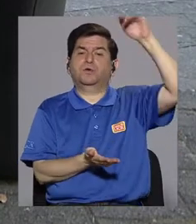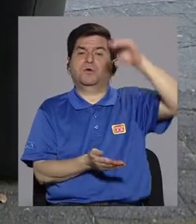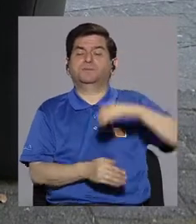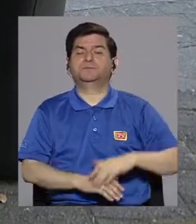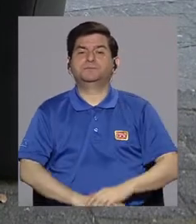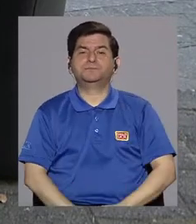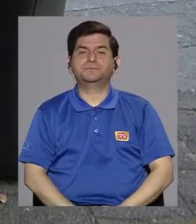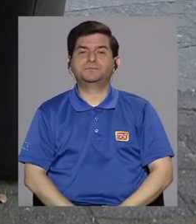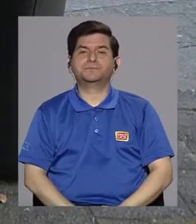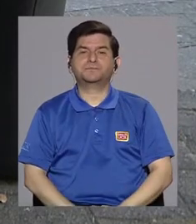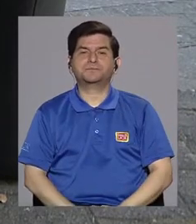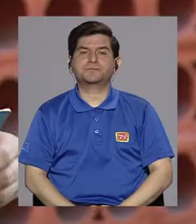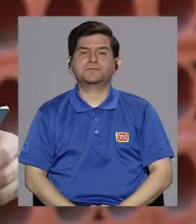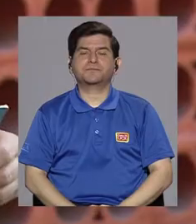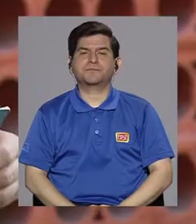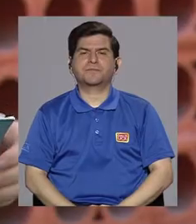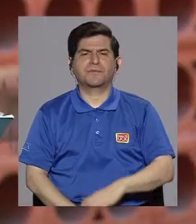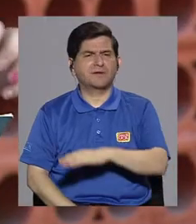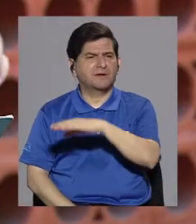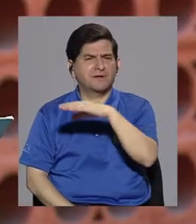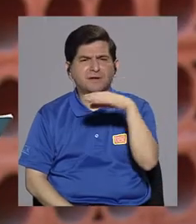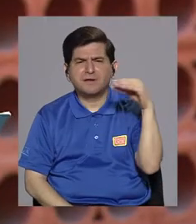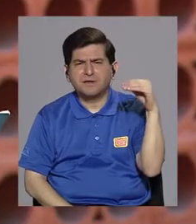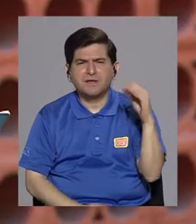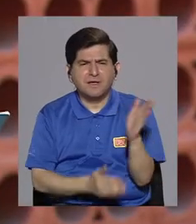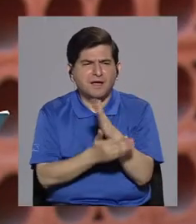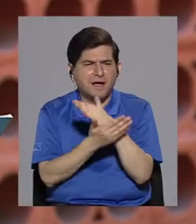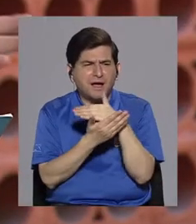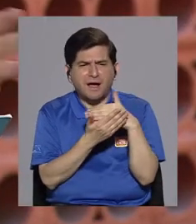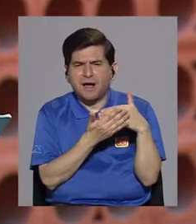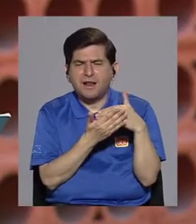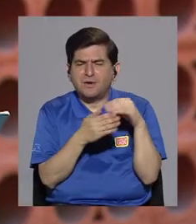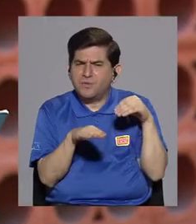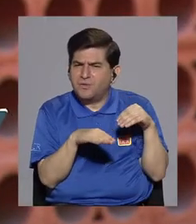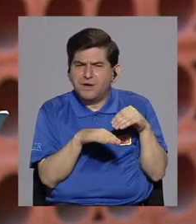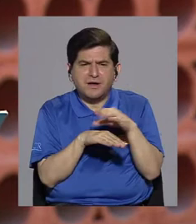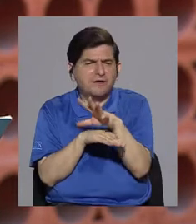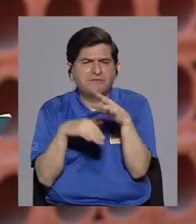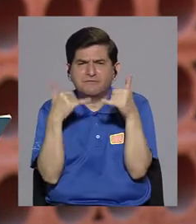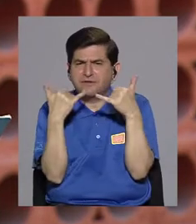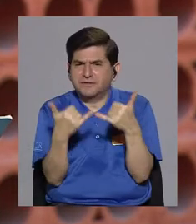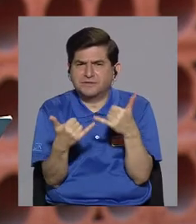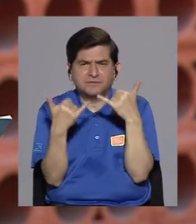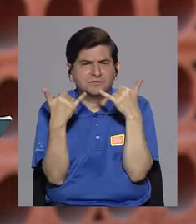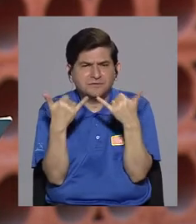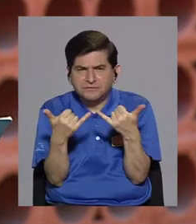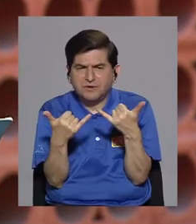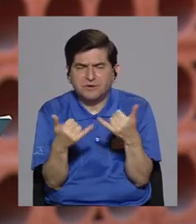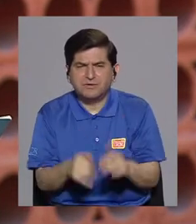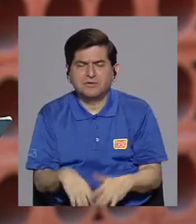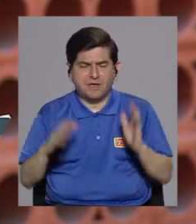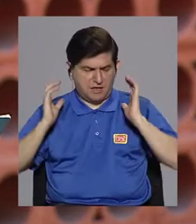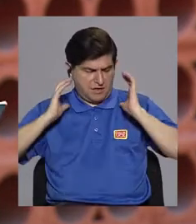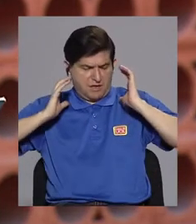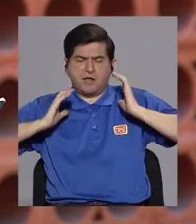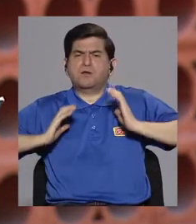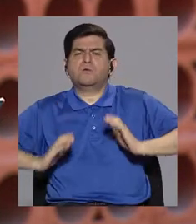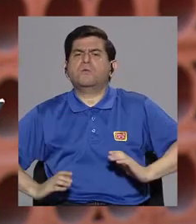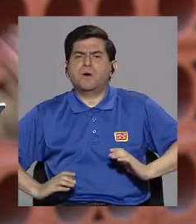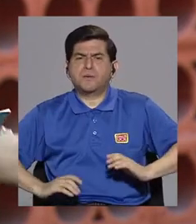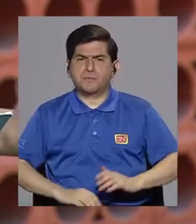incrementando. La cantidad, ok. ¿Cuáles son algunos, digamos, de los efectos ya en el